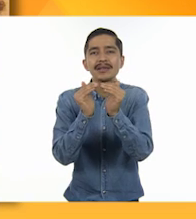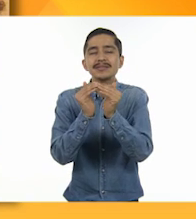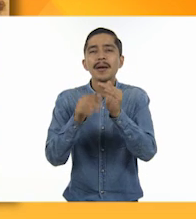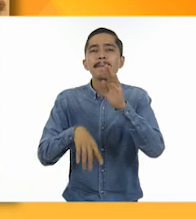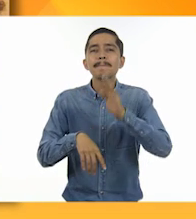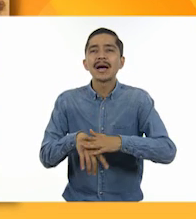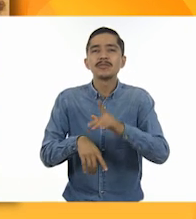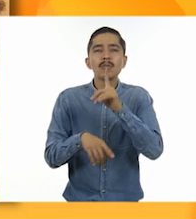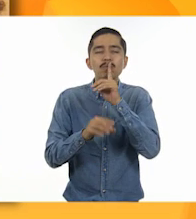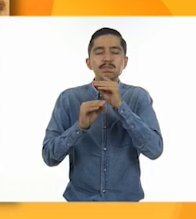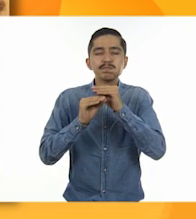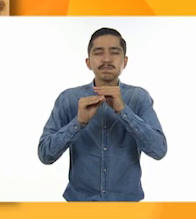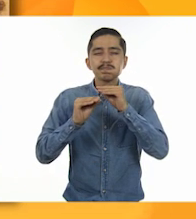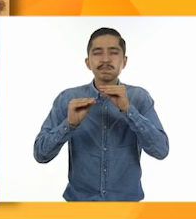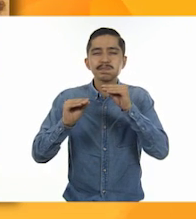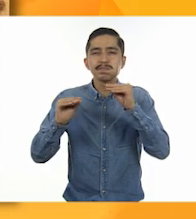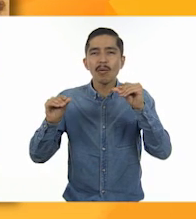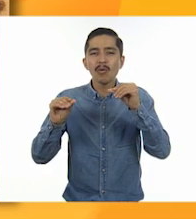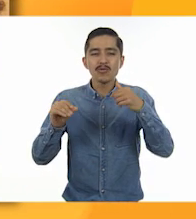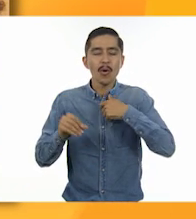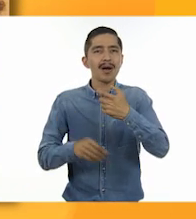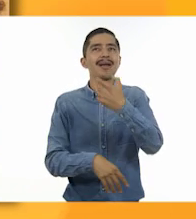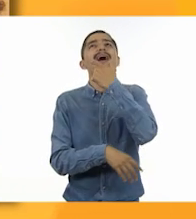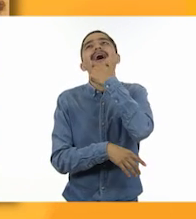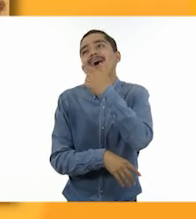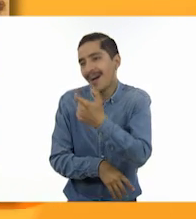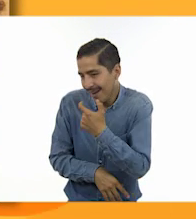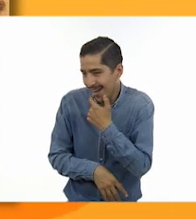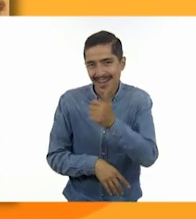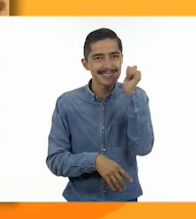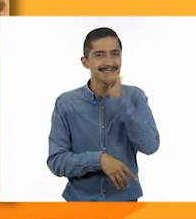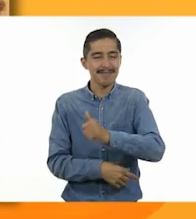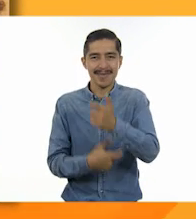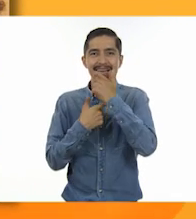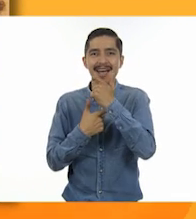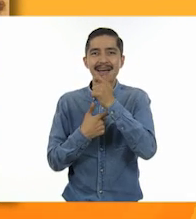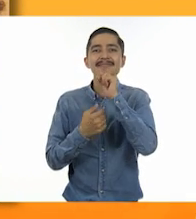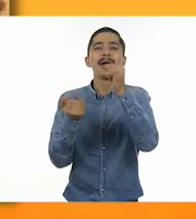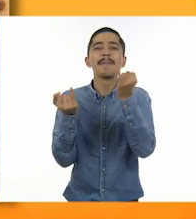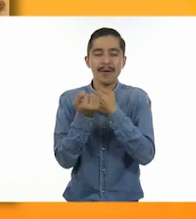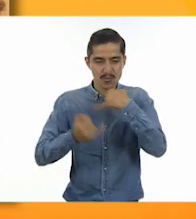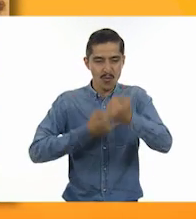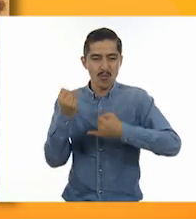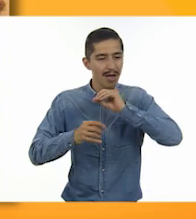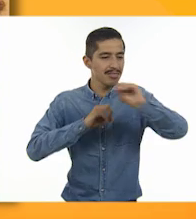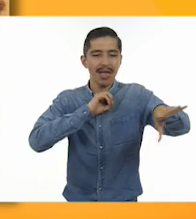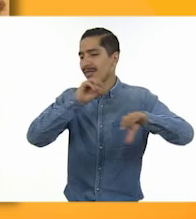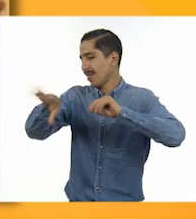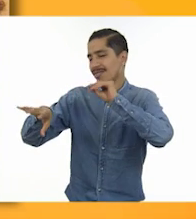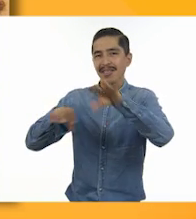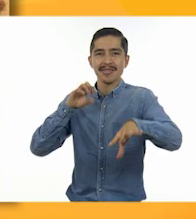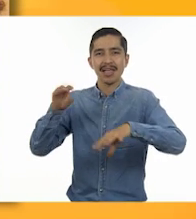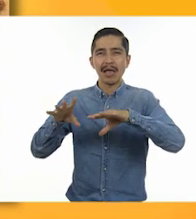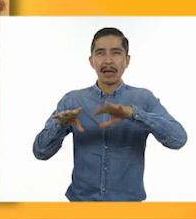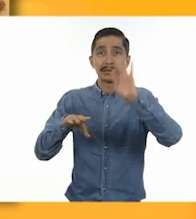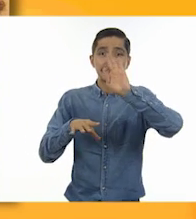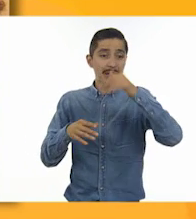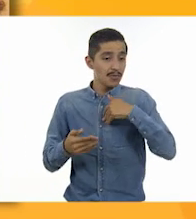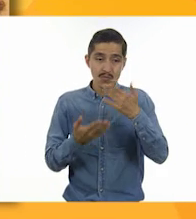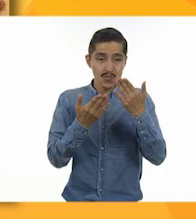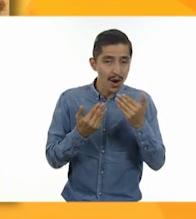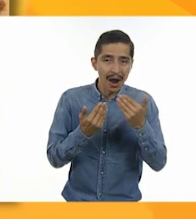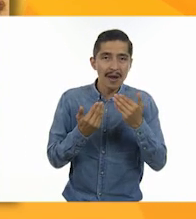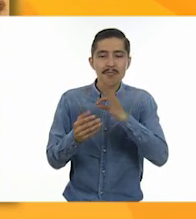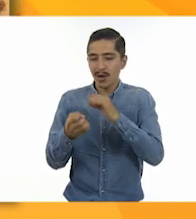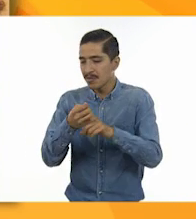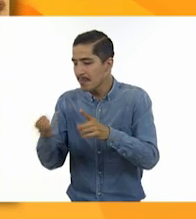más silenciosa, sin mi risa de monstruo, y más ordenada sin mis juguetes por todos lados. Las paredes